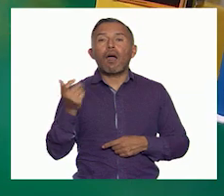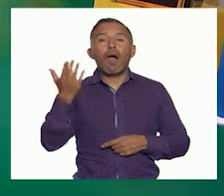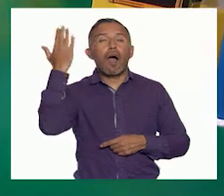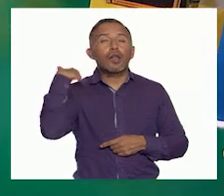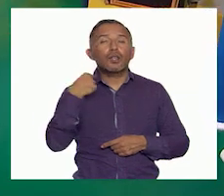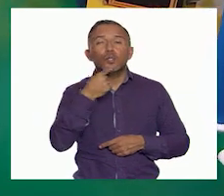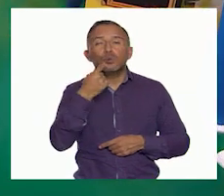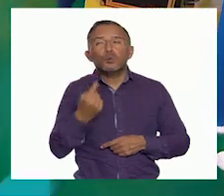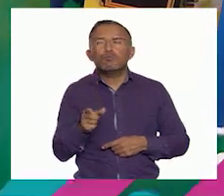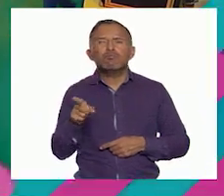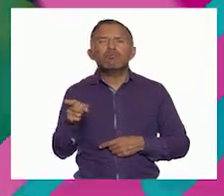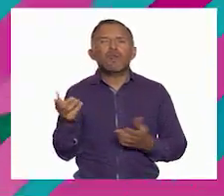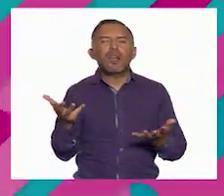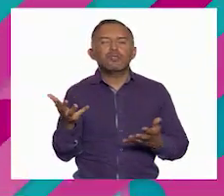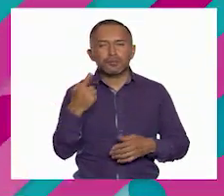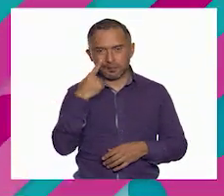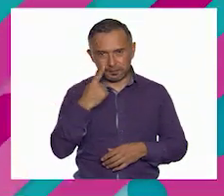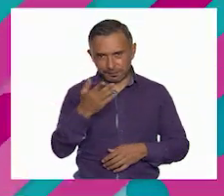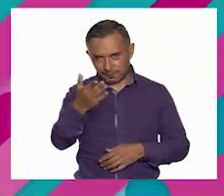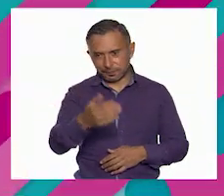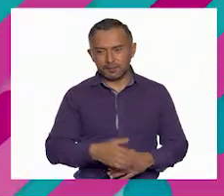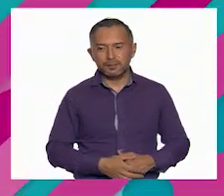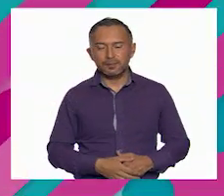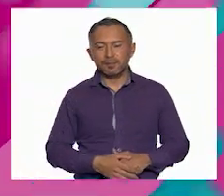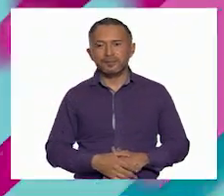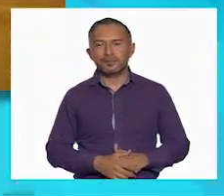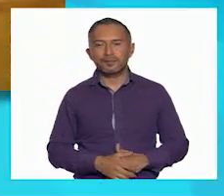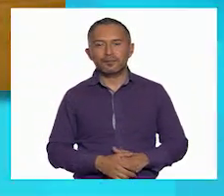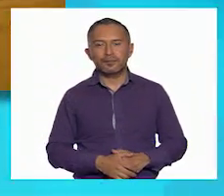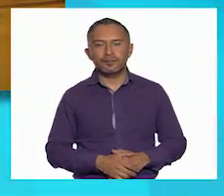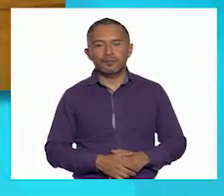era niño. Vamos a verla. A ver, vamos a ver.